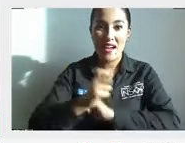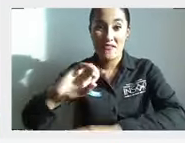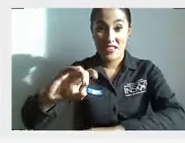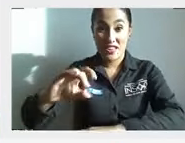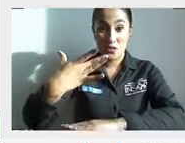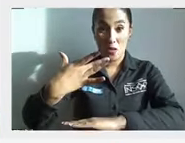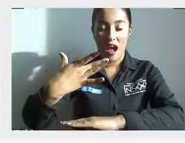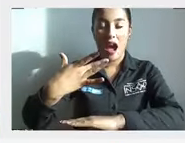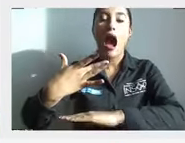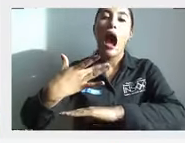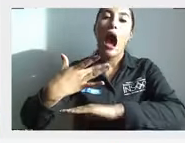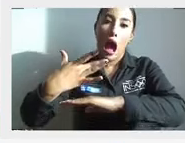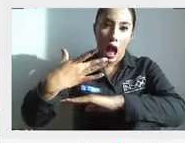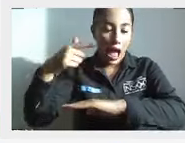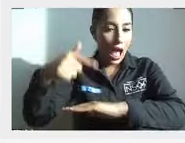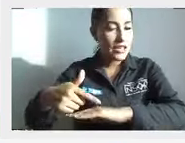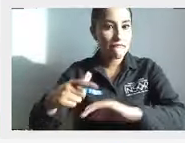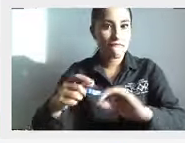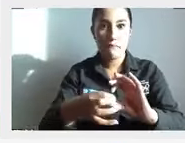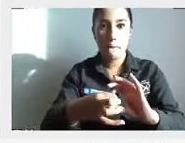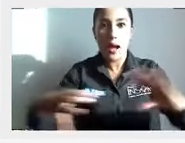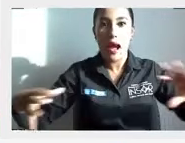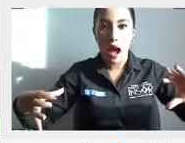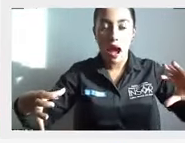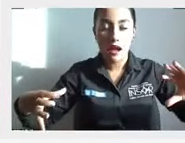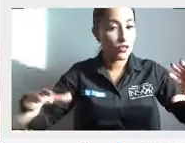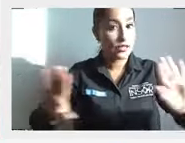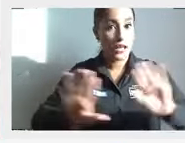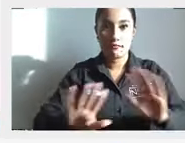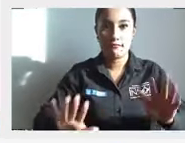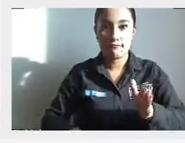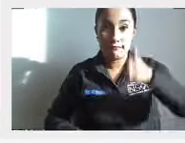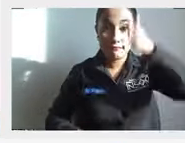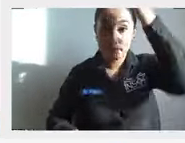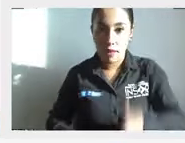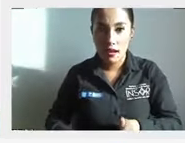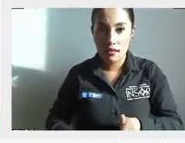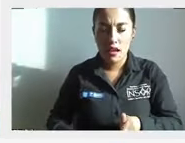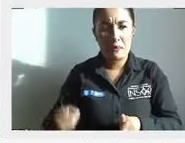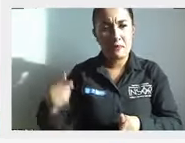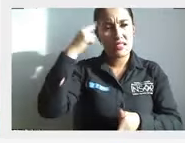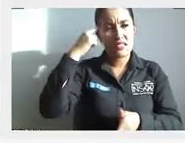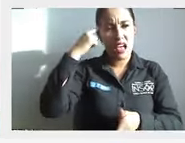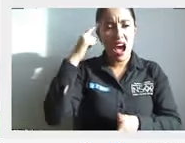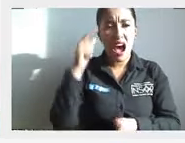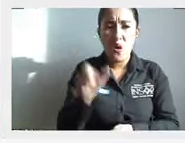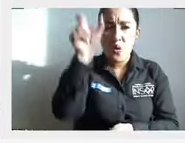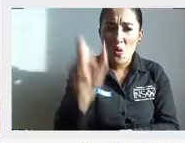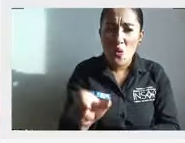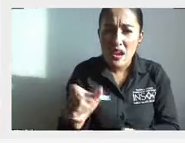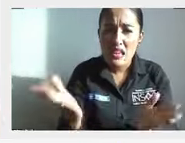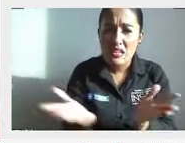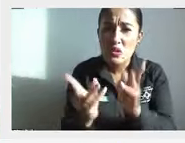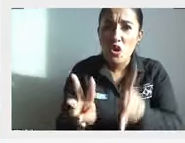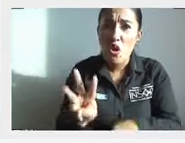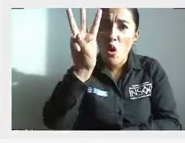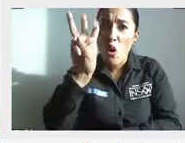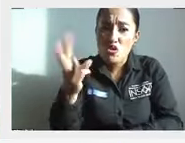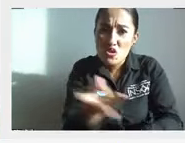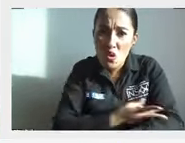digamos, aquí se rompe completamente con esa idea de que un muchachito va a pasar 8 horas pegado a un computador.